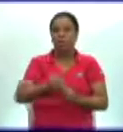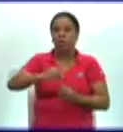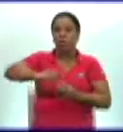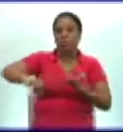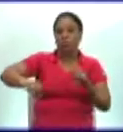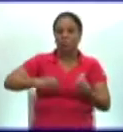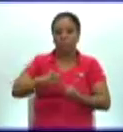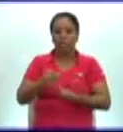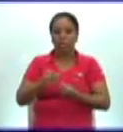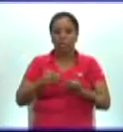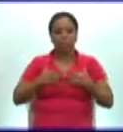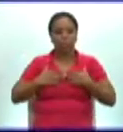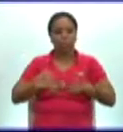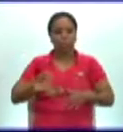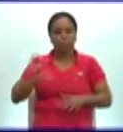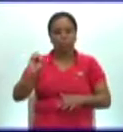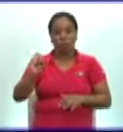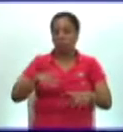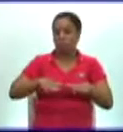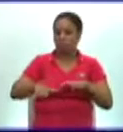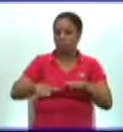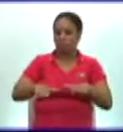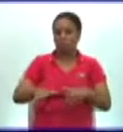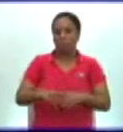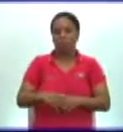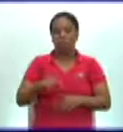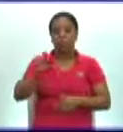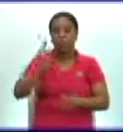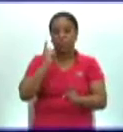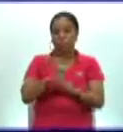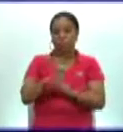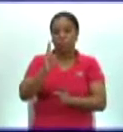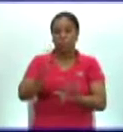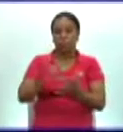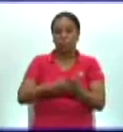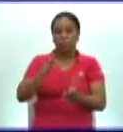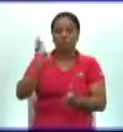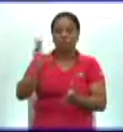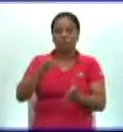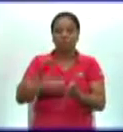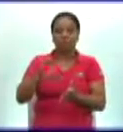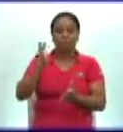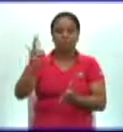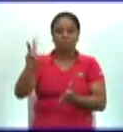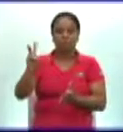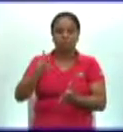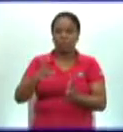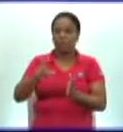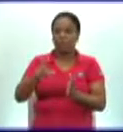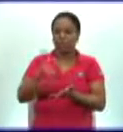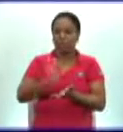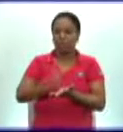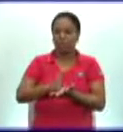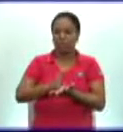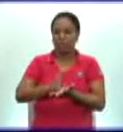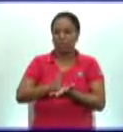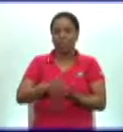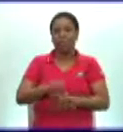movimiento. Esto se encuentra en el epígrafe 2.32 de tu libro de